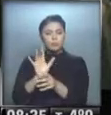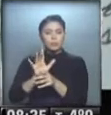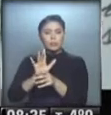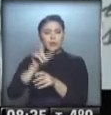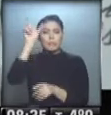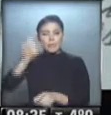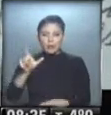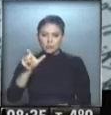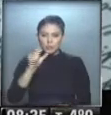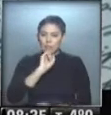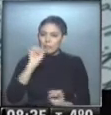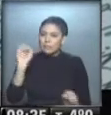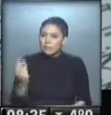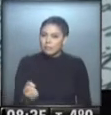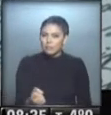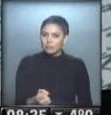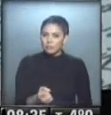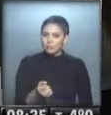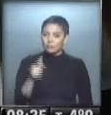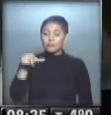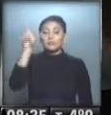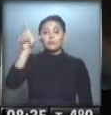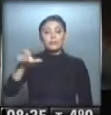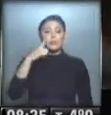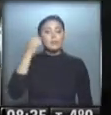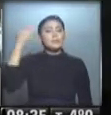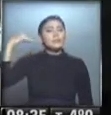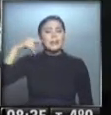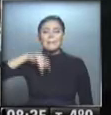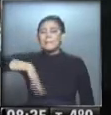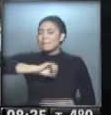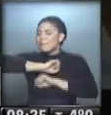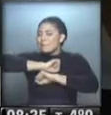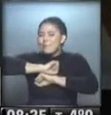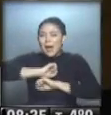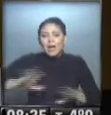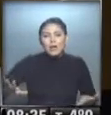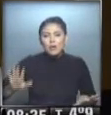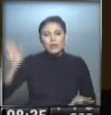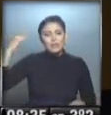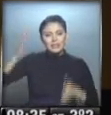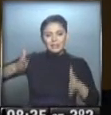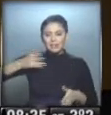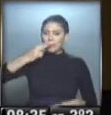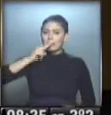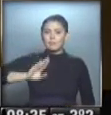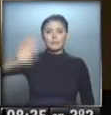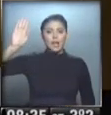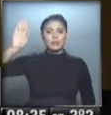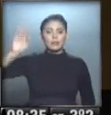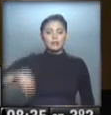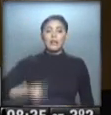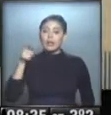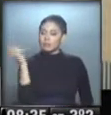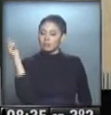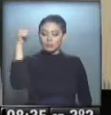muerte. Tiene que ver con uno de los personajes más siniestros del periodo nazi. Y ese paso de